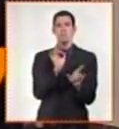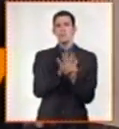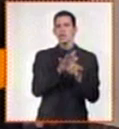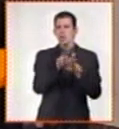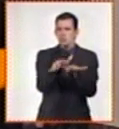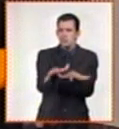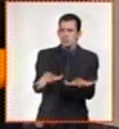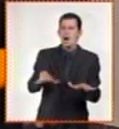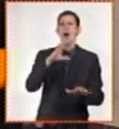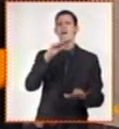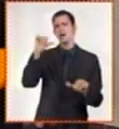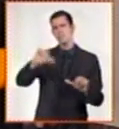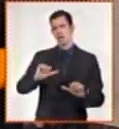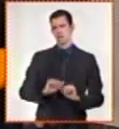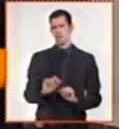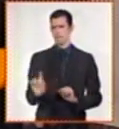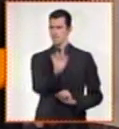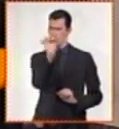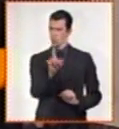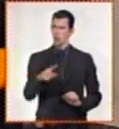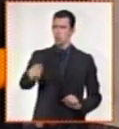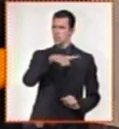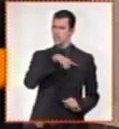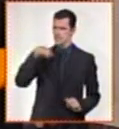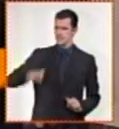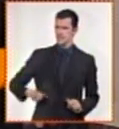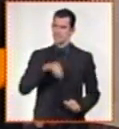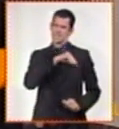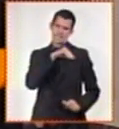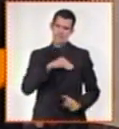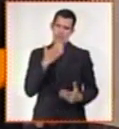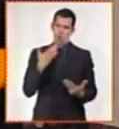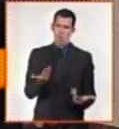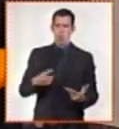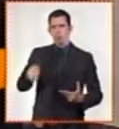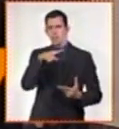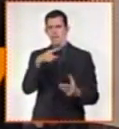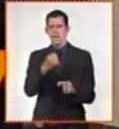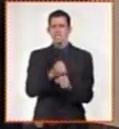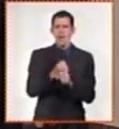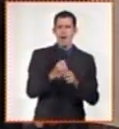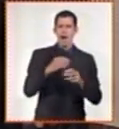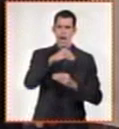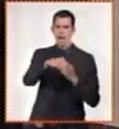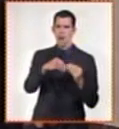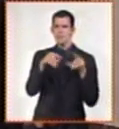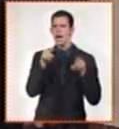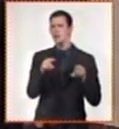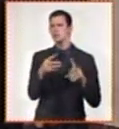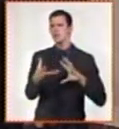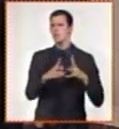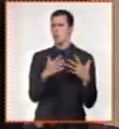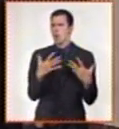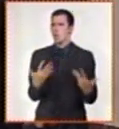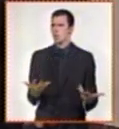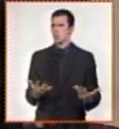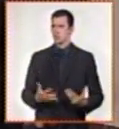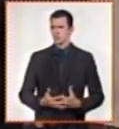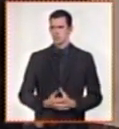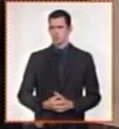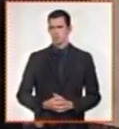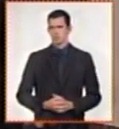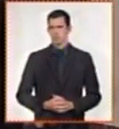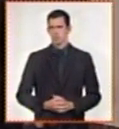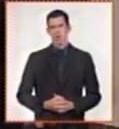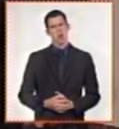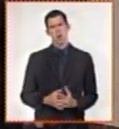y prejuicios, los medios de comunicación occidentales siempre ha sido unilateral, negativa